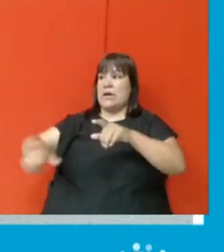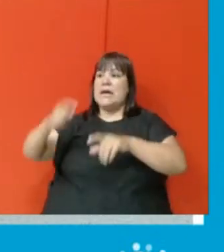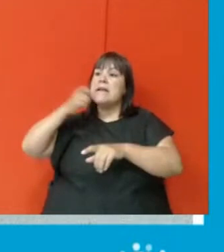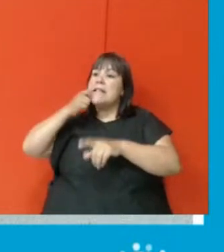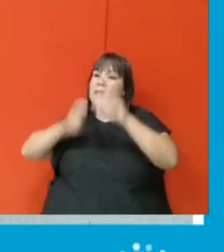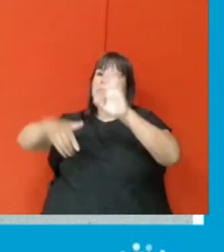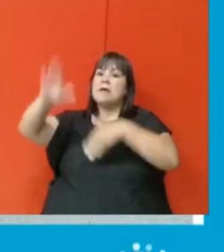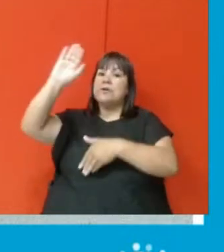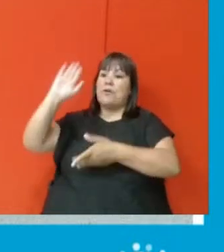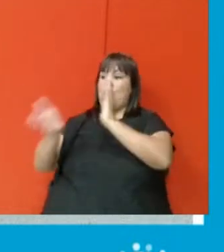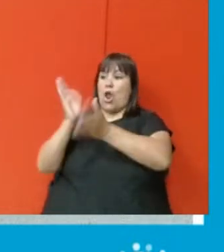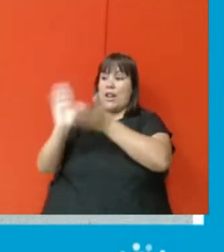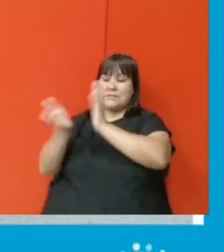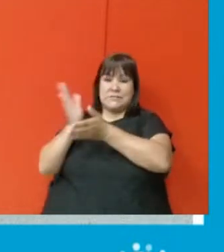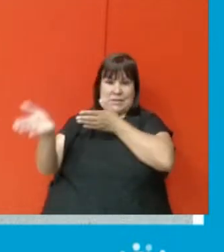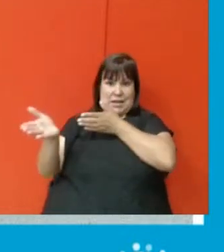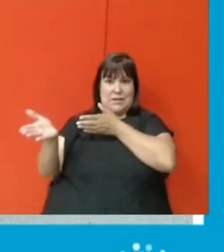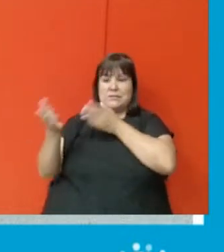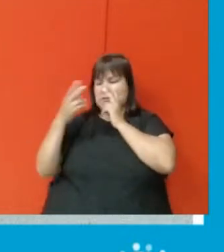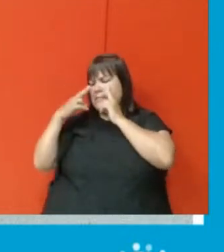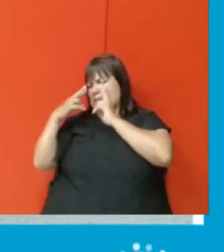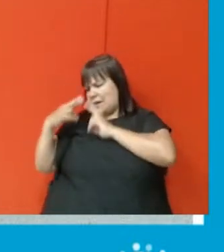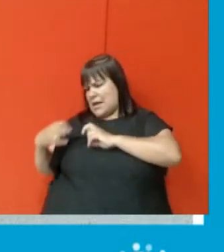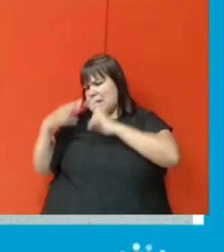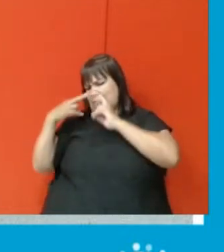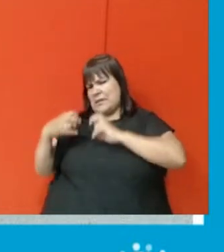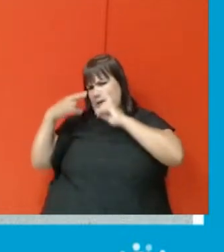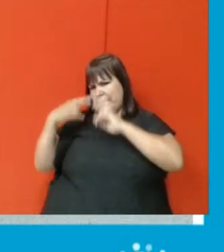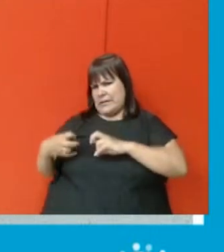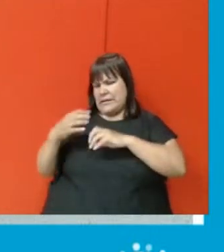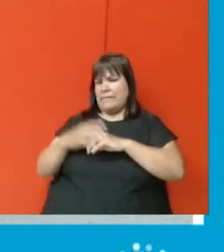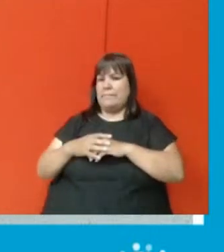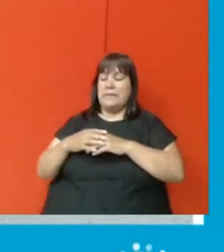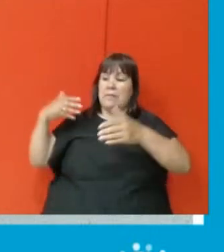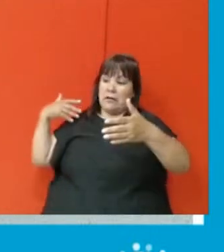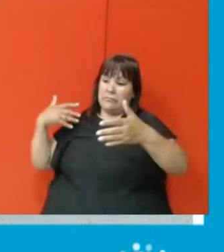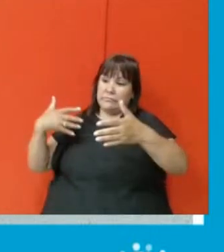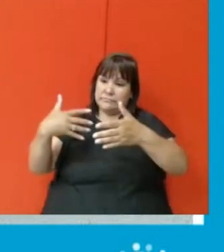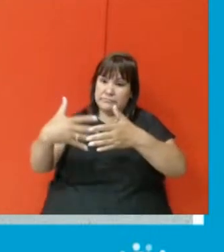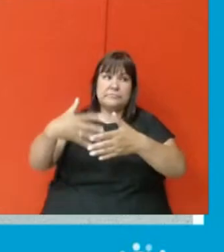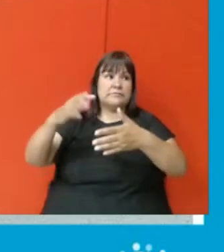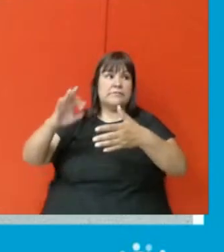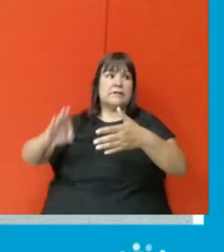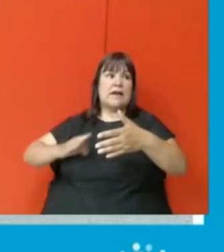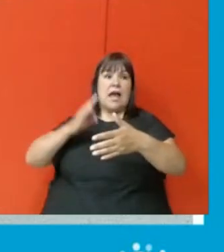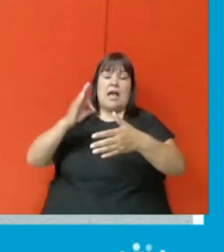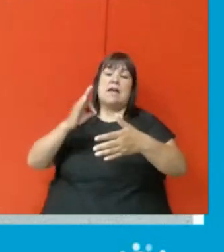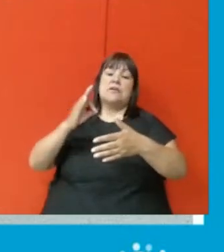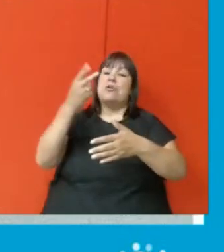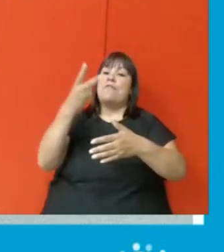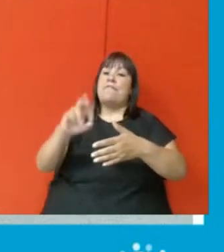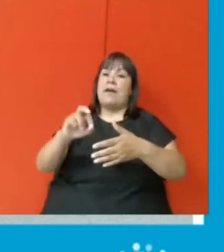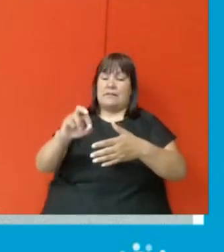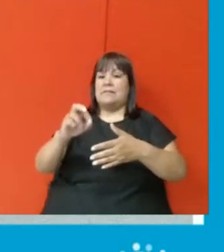2002. Llevaron unos cuantos años y en el año 2022, o sea, 20